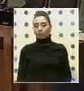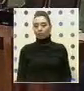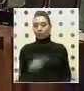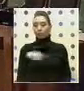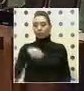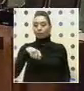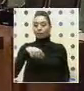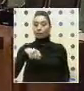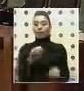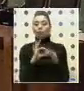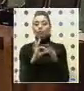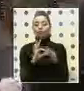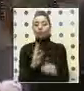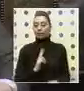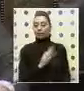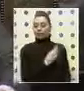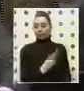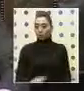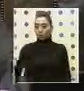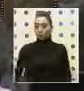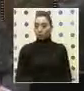Gracias, señor diputado.